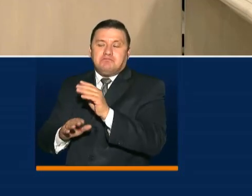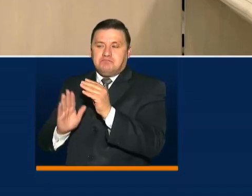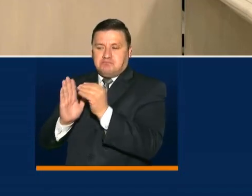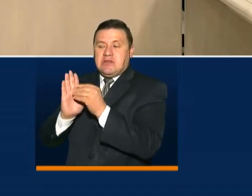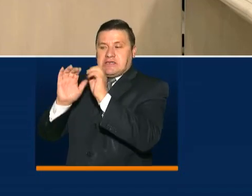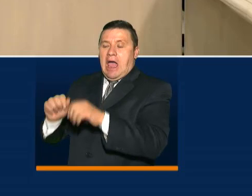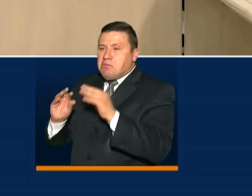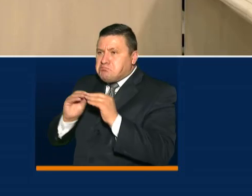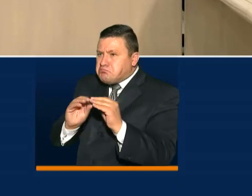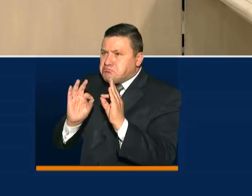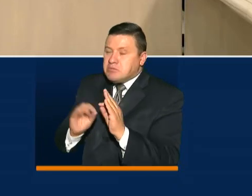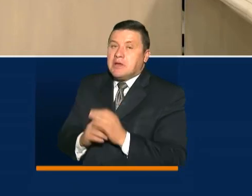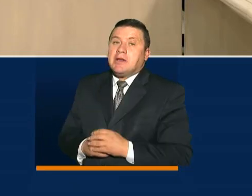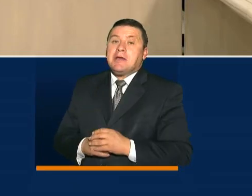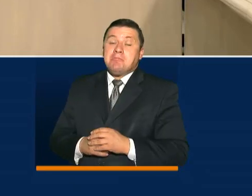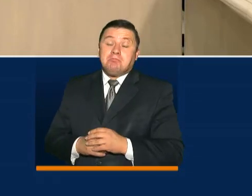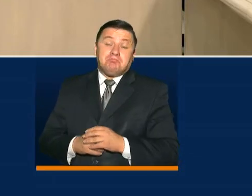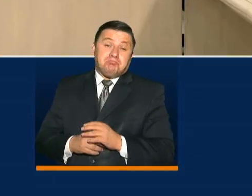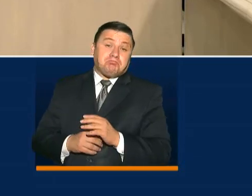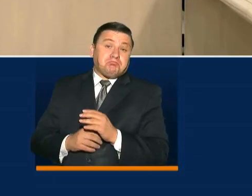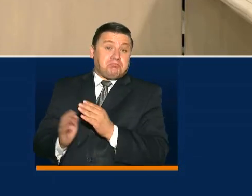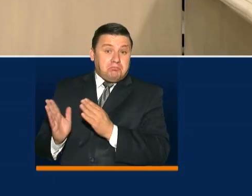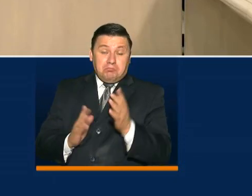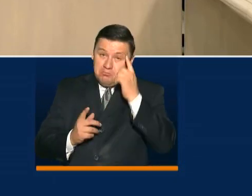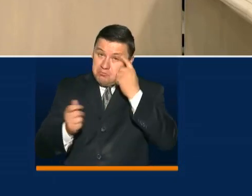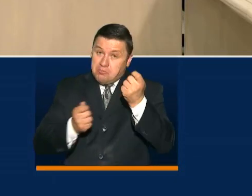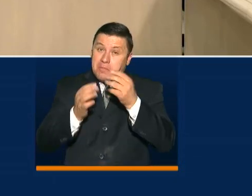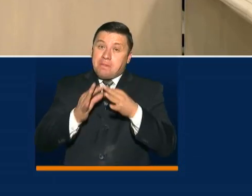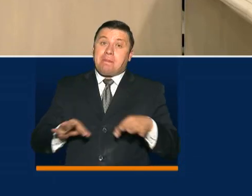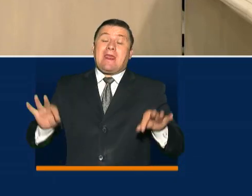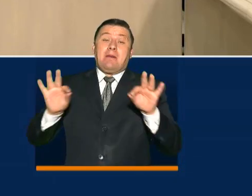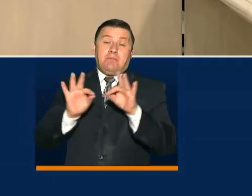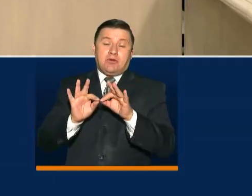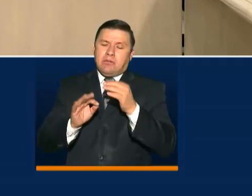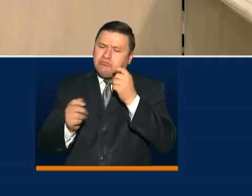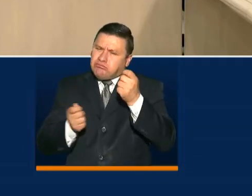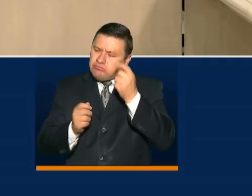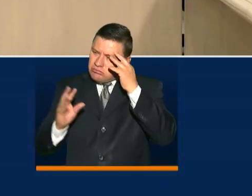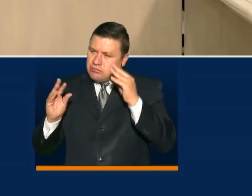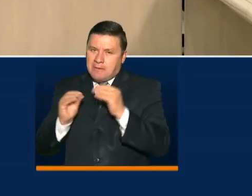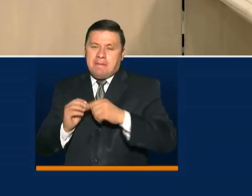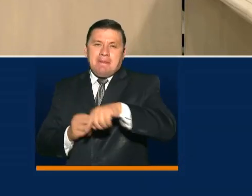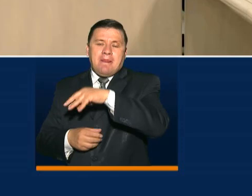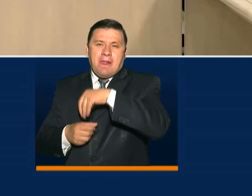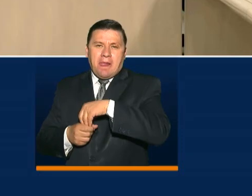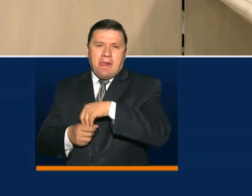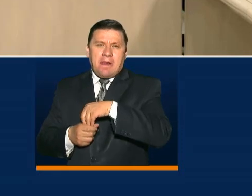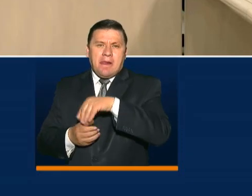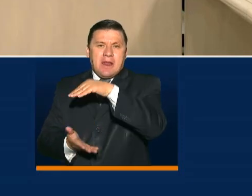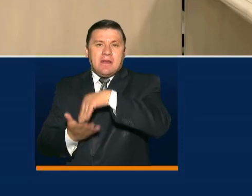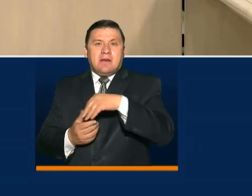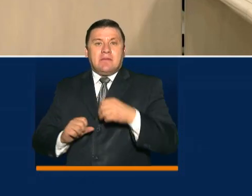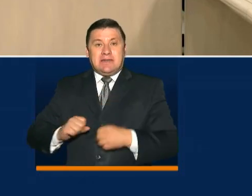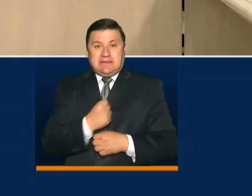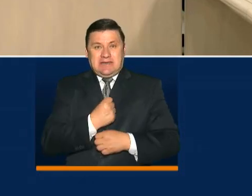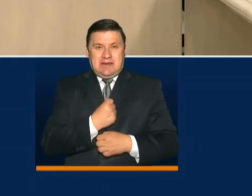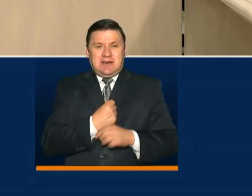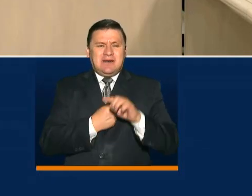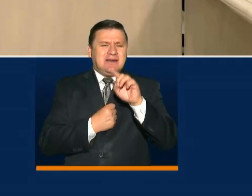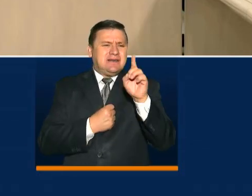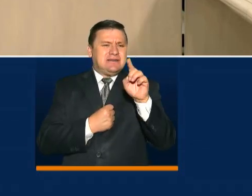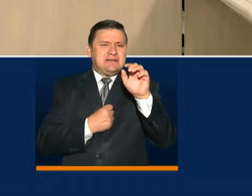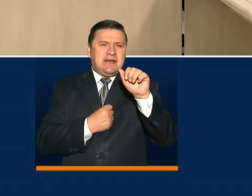que también hay un plan estratégico muy importante con la central de abasto de Santa